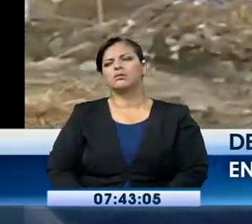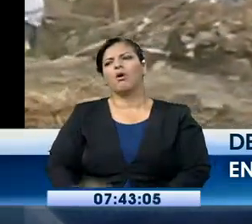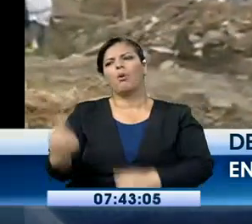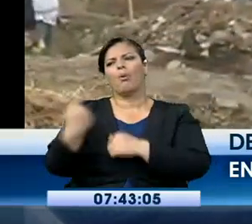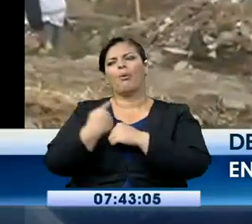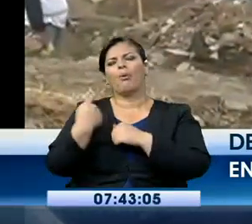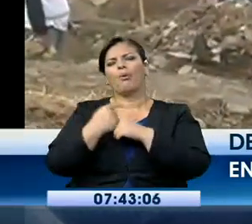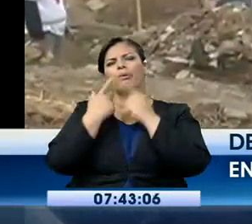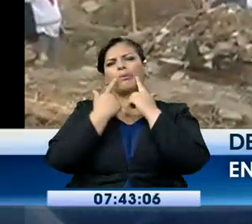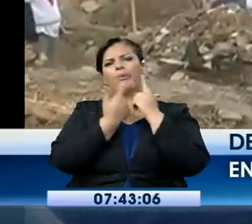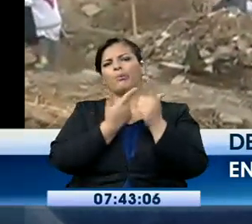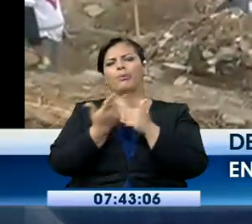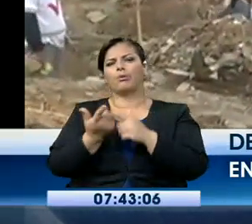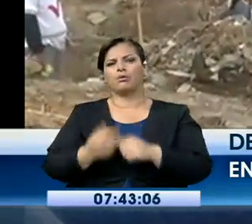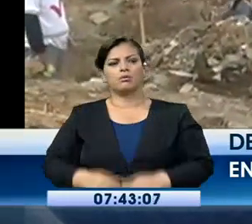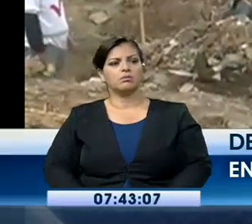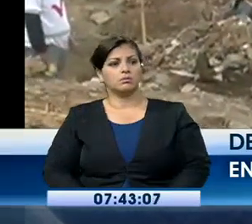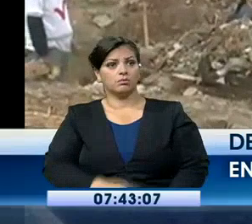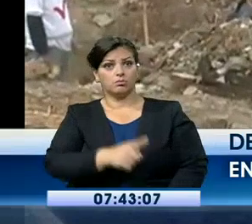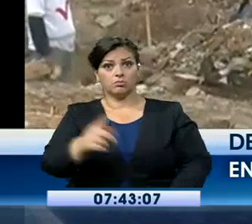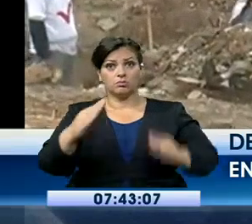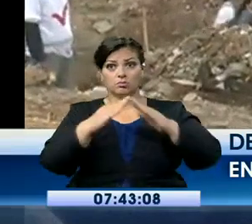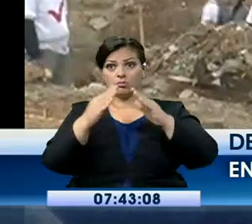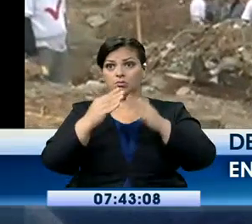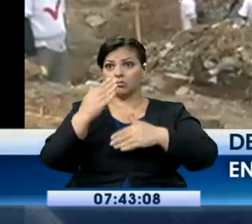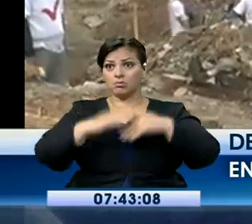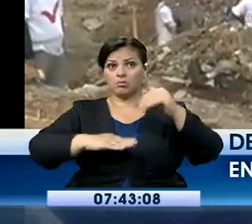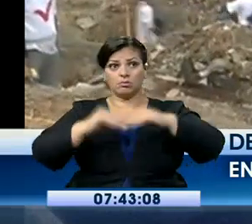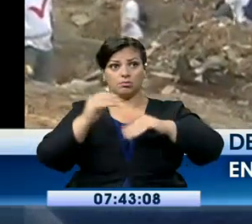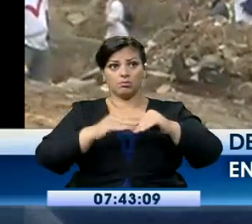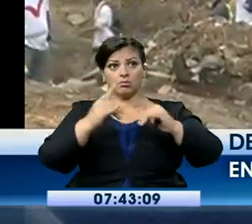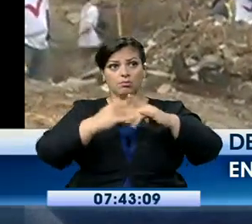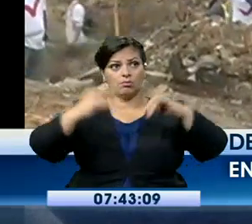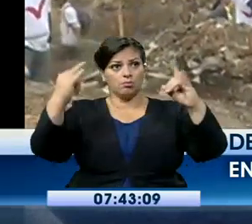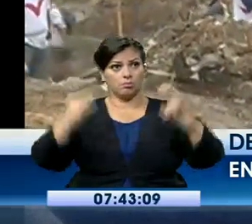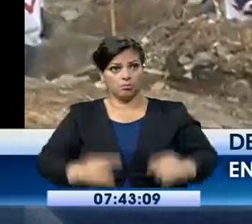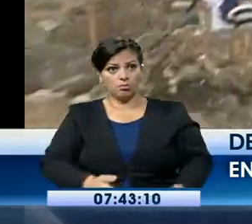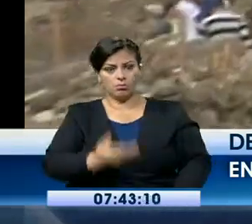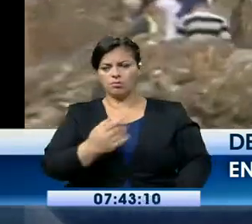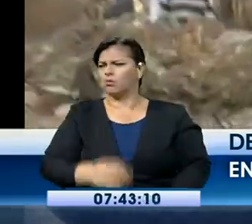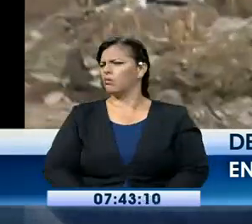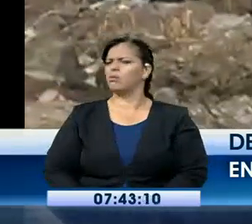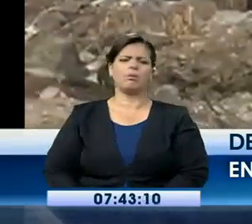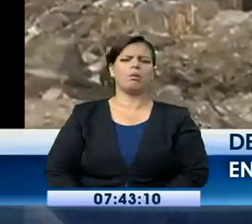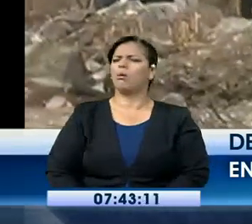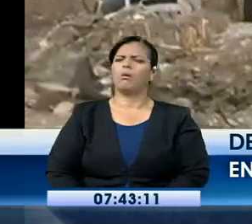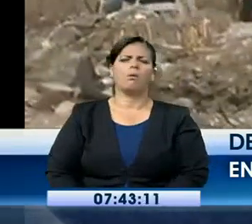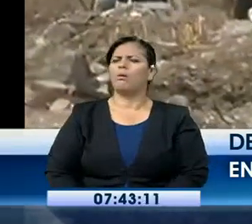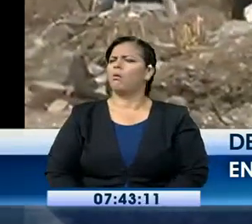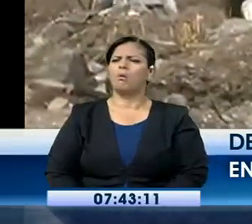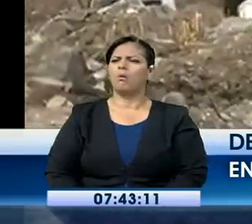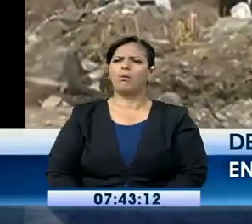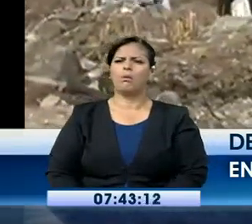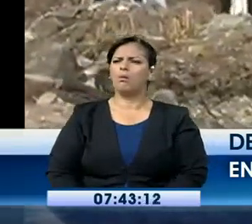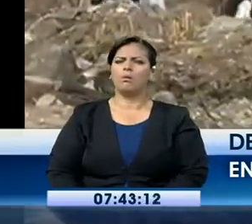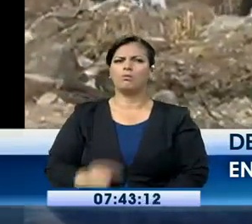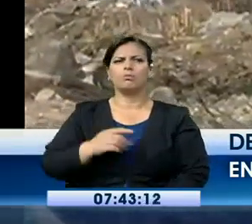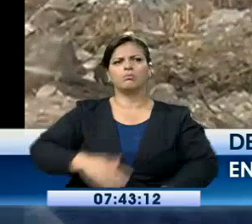habían hecho ustedes aquí? ¿Habían levantado alguna casita? ¿Qué habían hecho? No, es como uno más un plástico y uno palo parado como para dormir, ¿sí comprende?